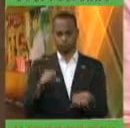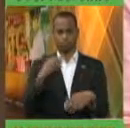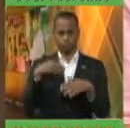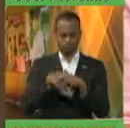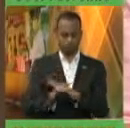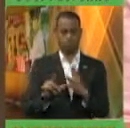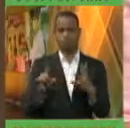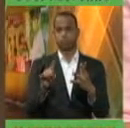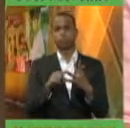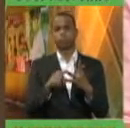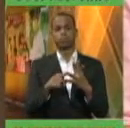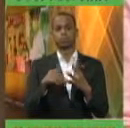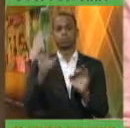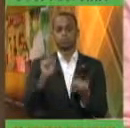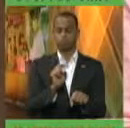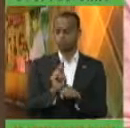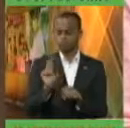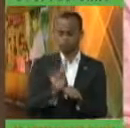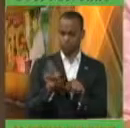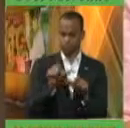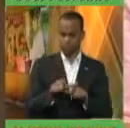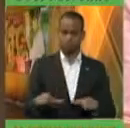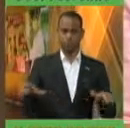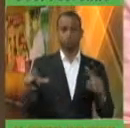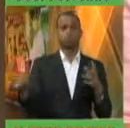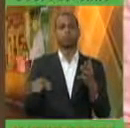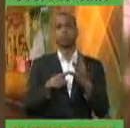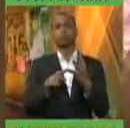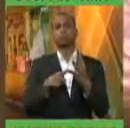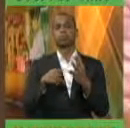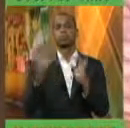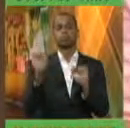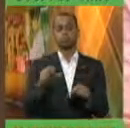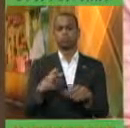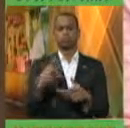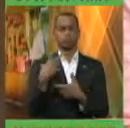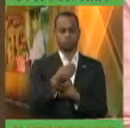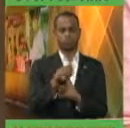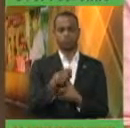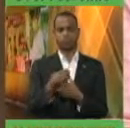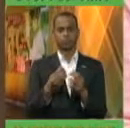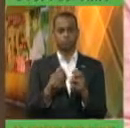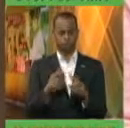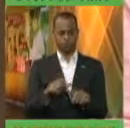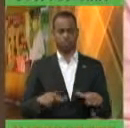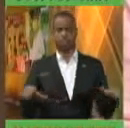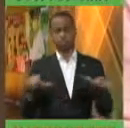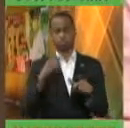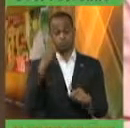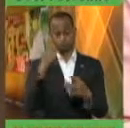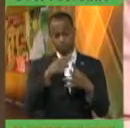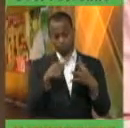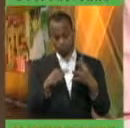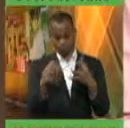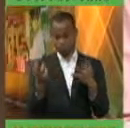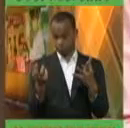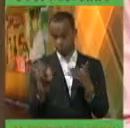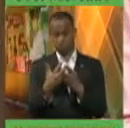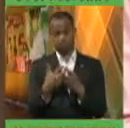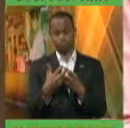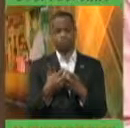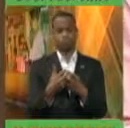que la persona pueda usar el espacio y que la persona pueda salir del espacio entonces si cumples a cuatro condiciones o